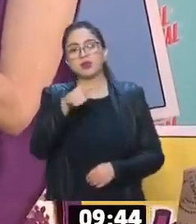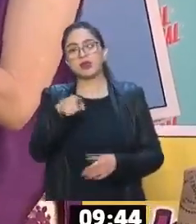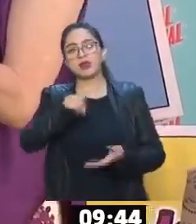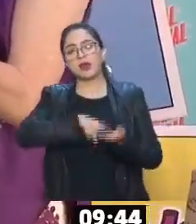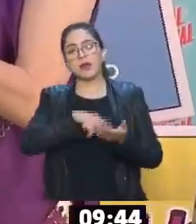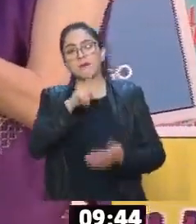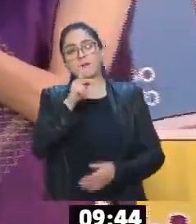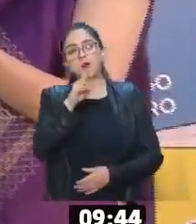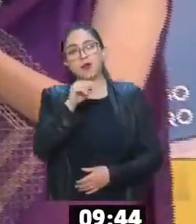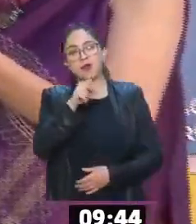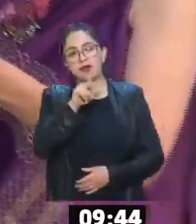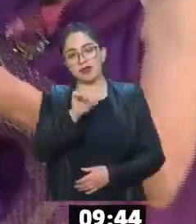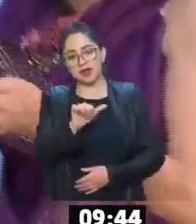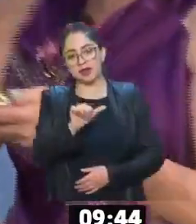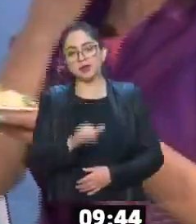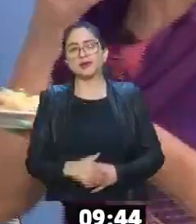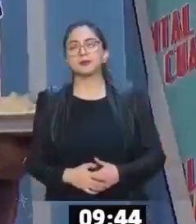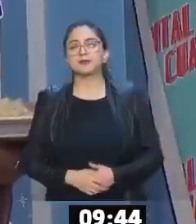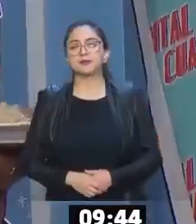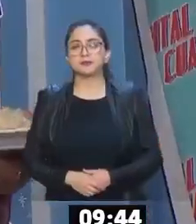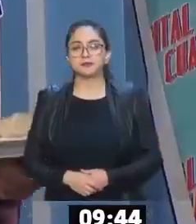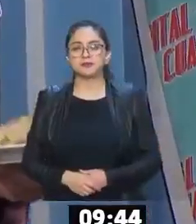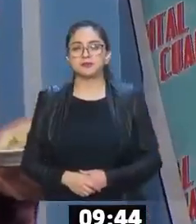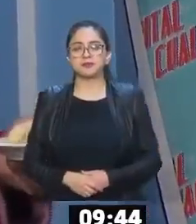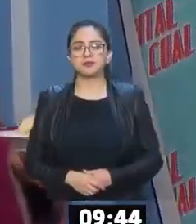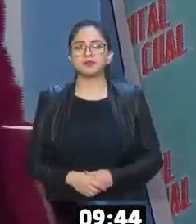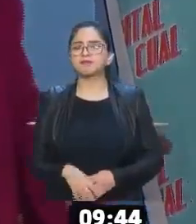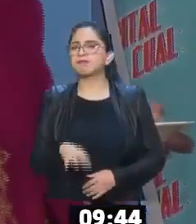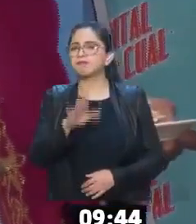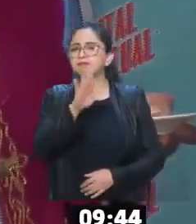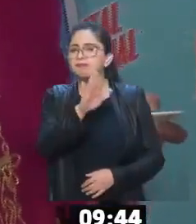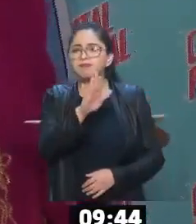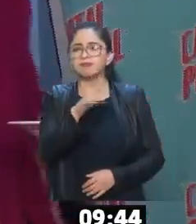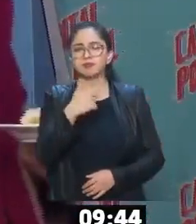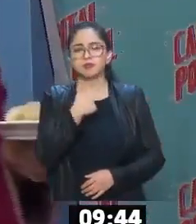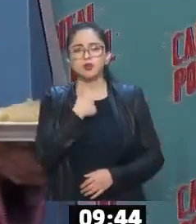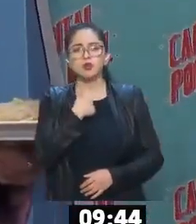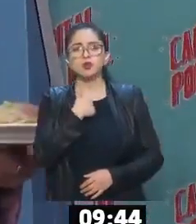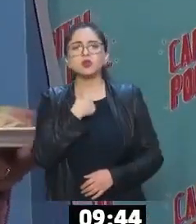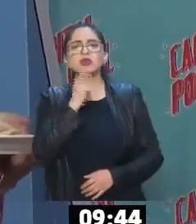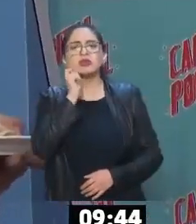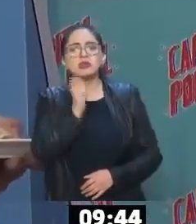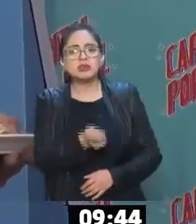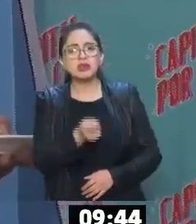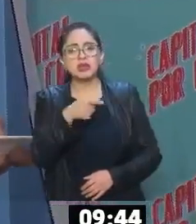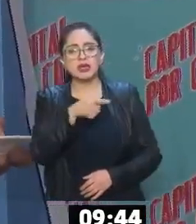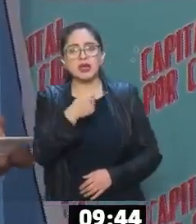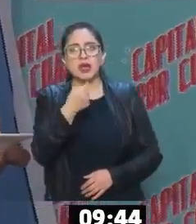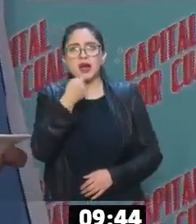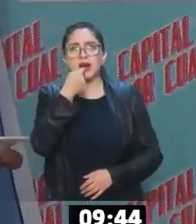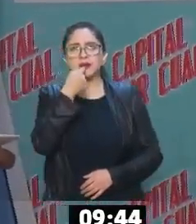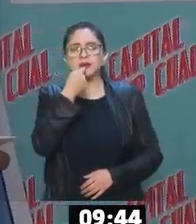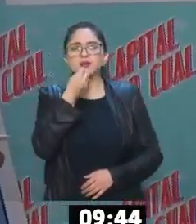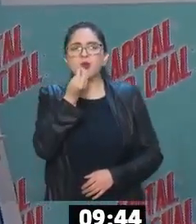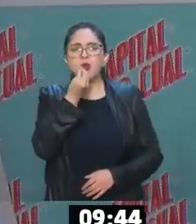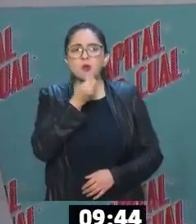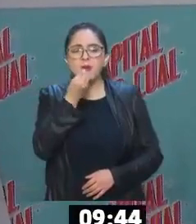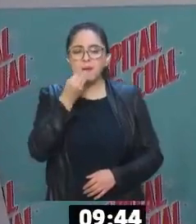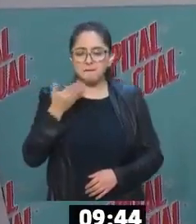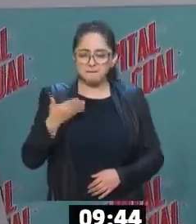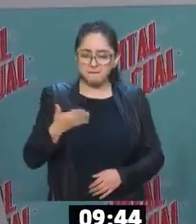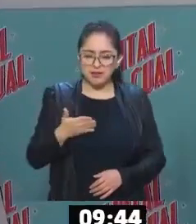vamos a darle acá un hielo. A ver, y la ahora... La textura, espéreme. Yo decía, a ver, la textura del pescado en un